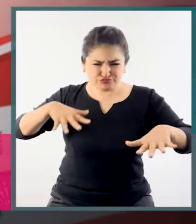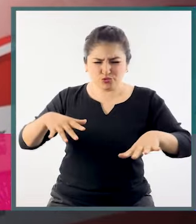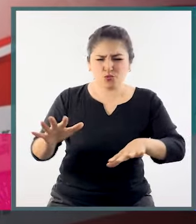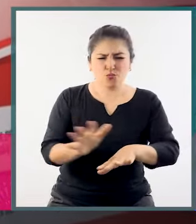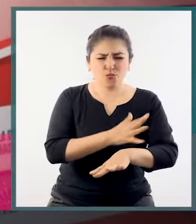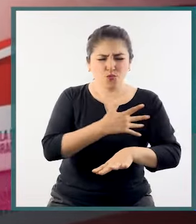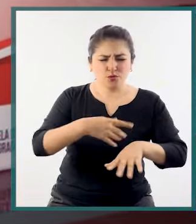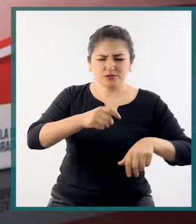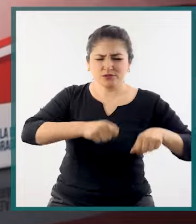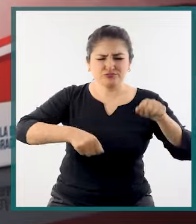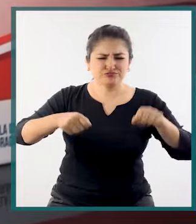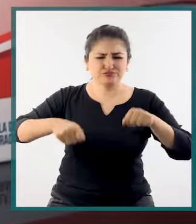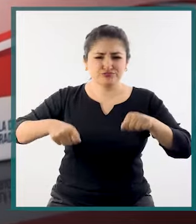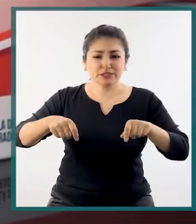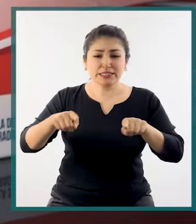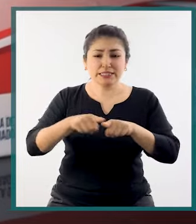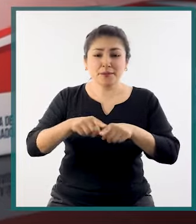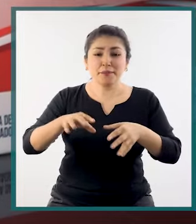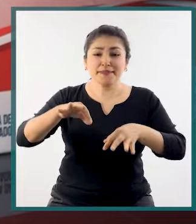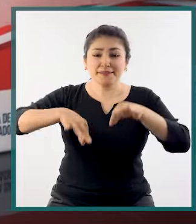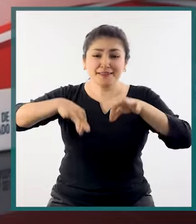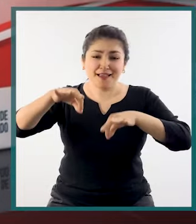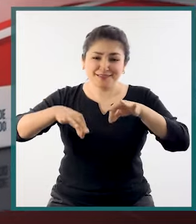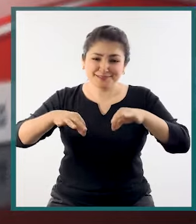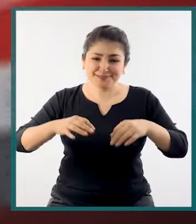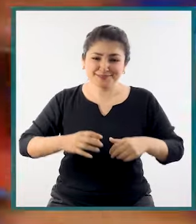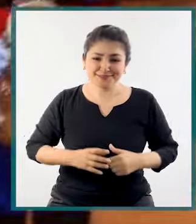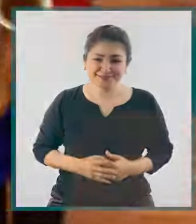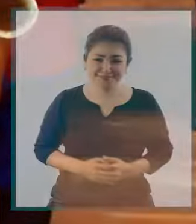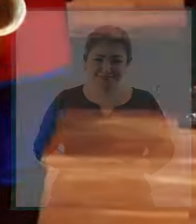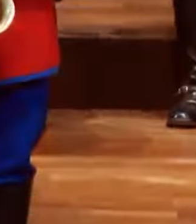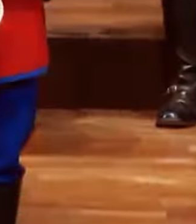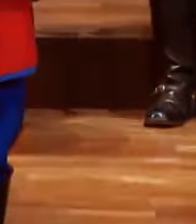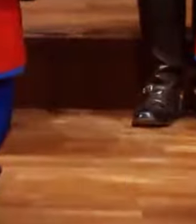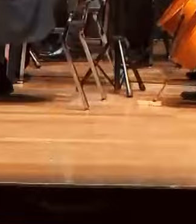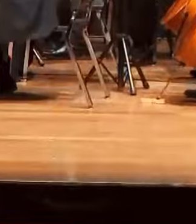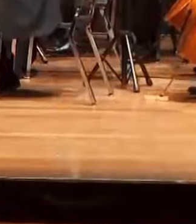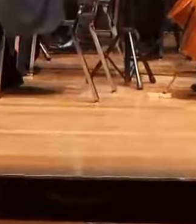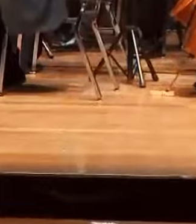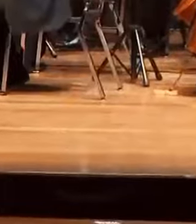habrá música de cámara sinfónica y farandola.